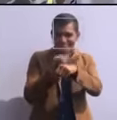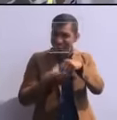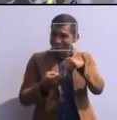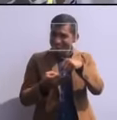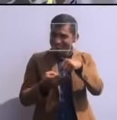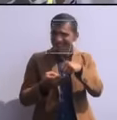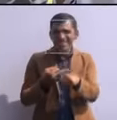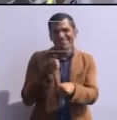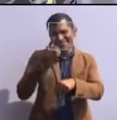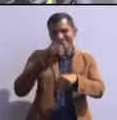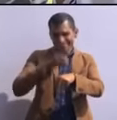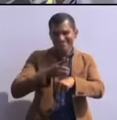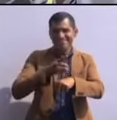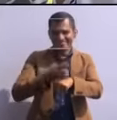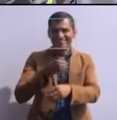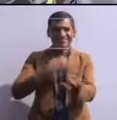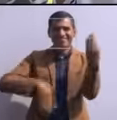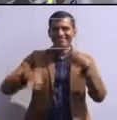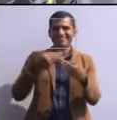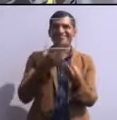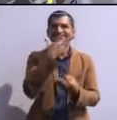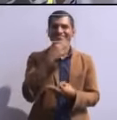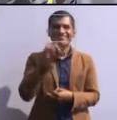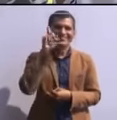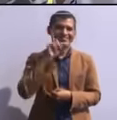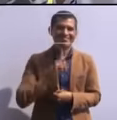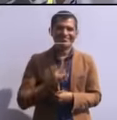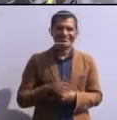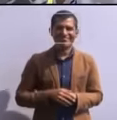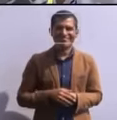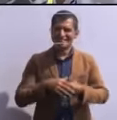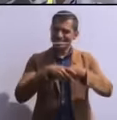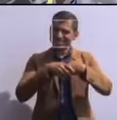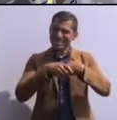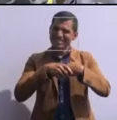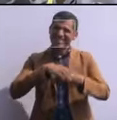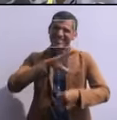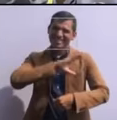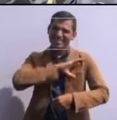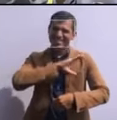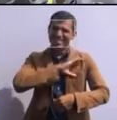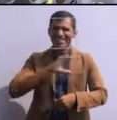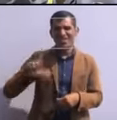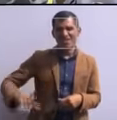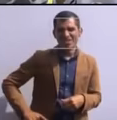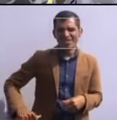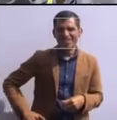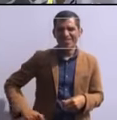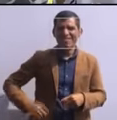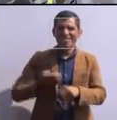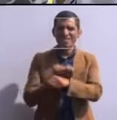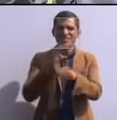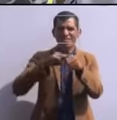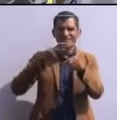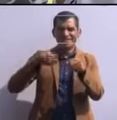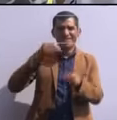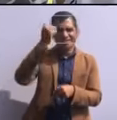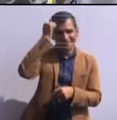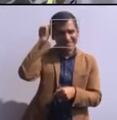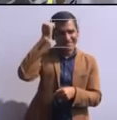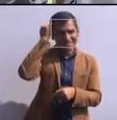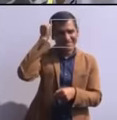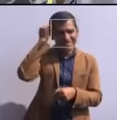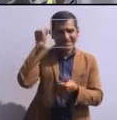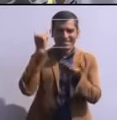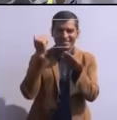Muy buenos días a todas y a todos. Saludo con muchísimo cariño al gobernador del estado de Michoacán, Alfredo Ramírez